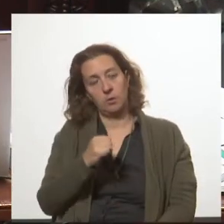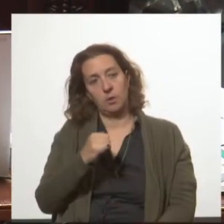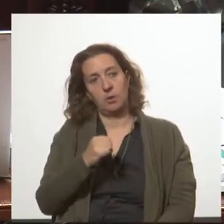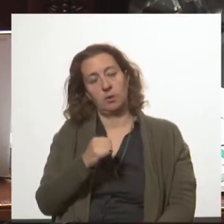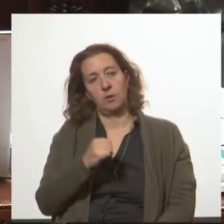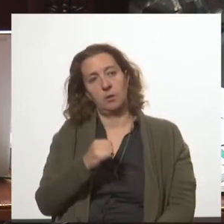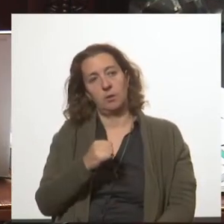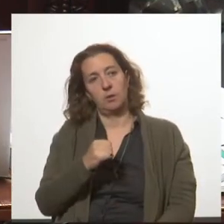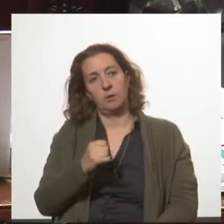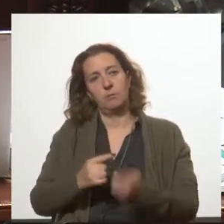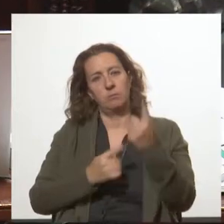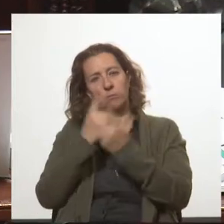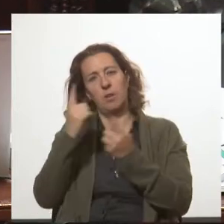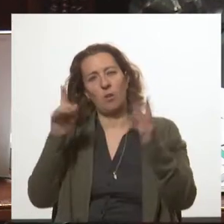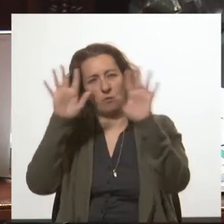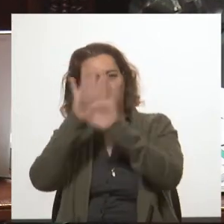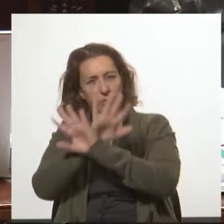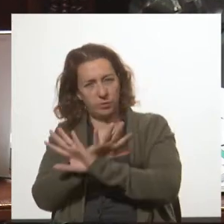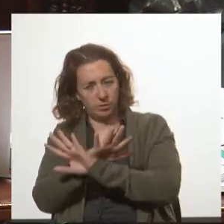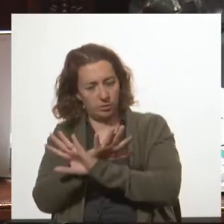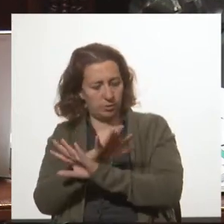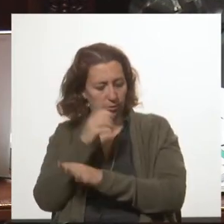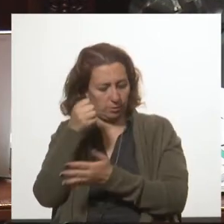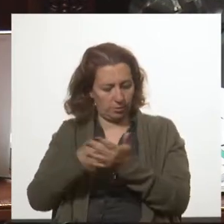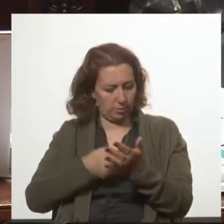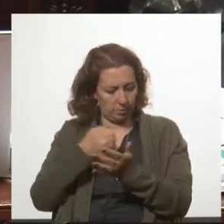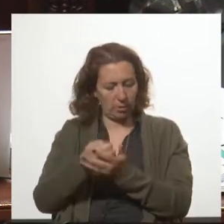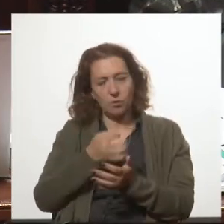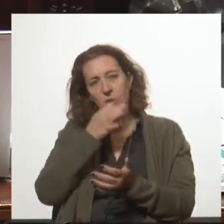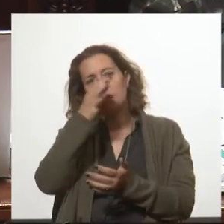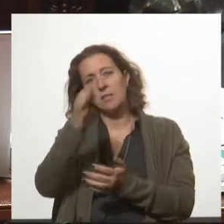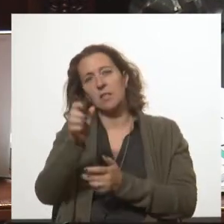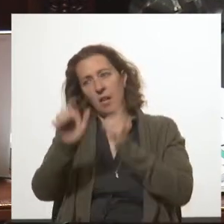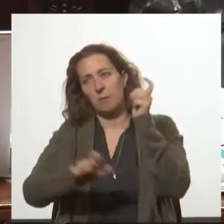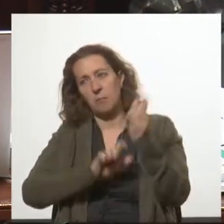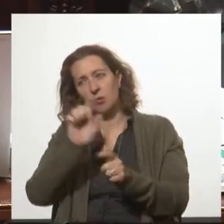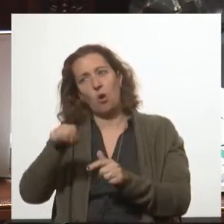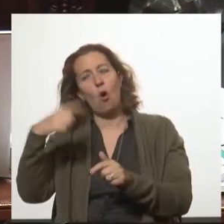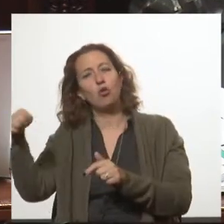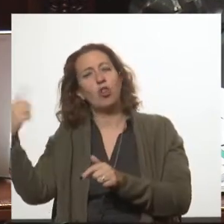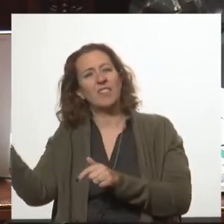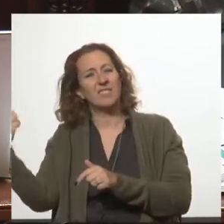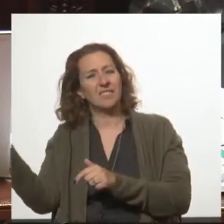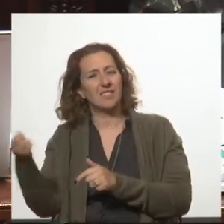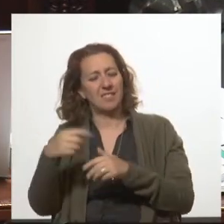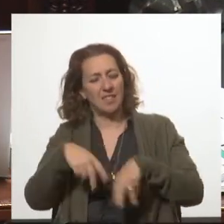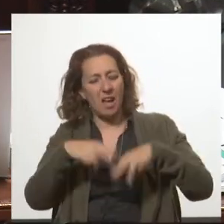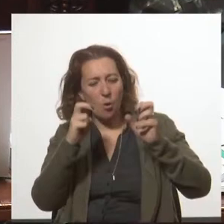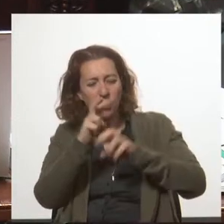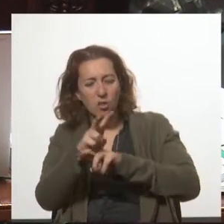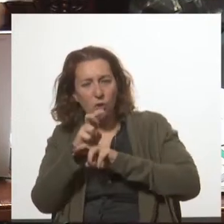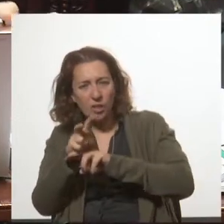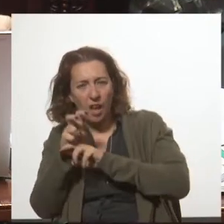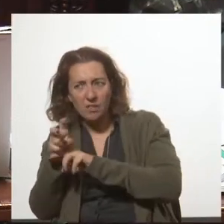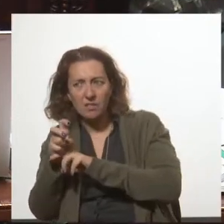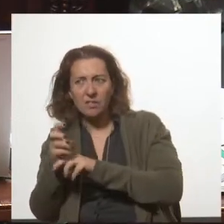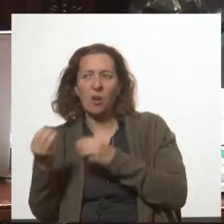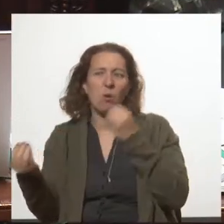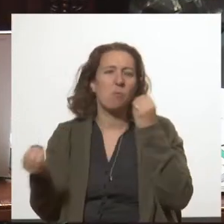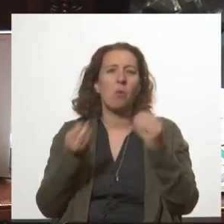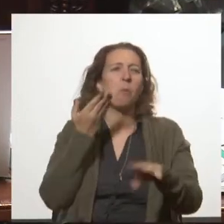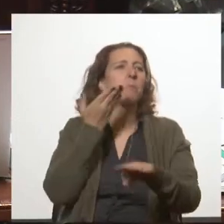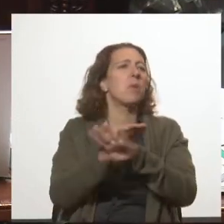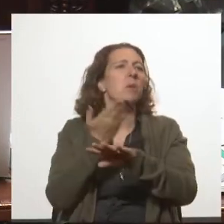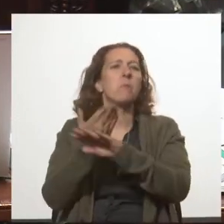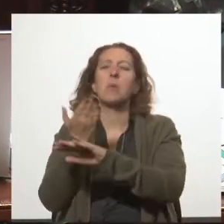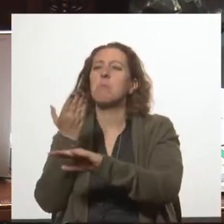cierta confusión que se trató de introducir en la opinión pública a propósito de otras auditorías y se dijo como que encargan auditorías